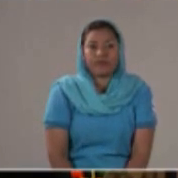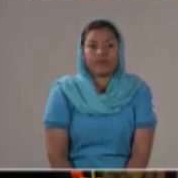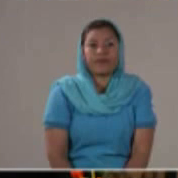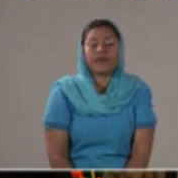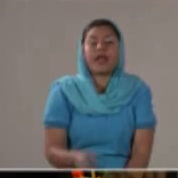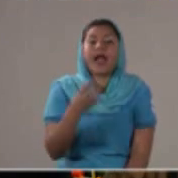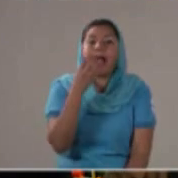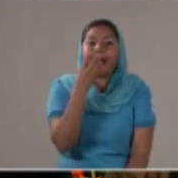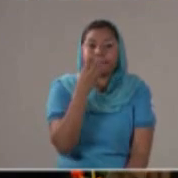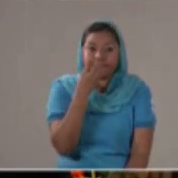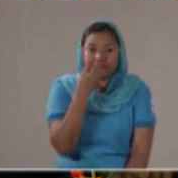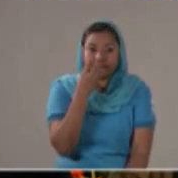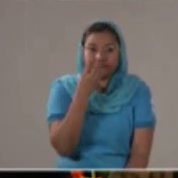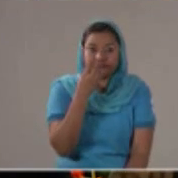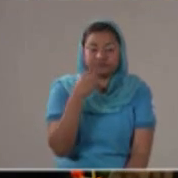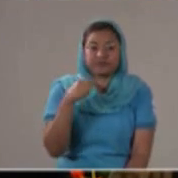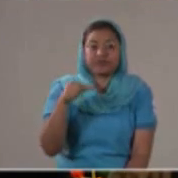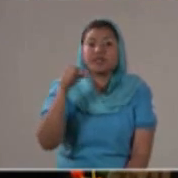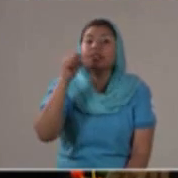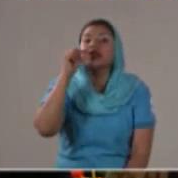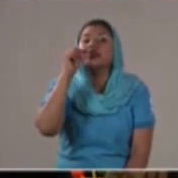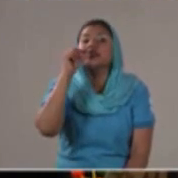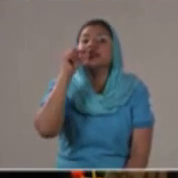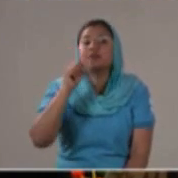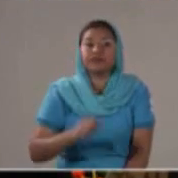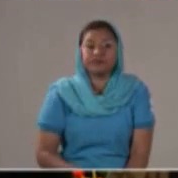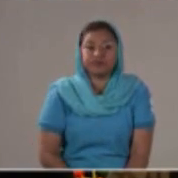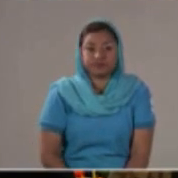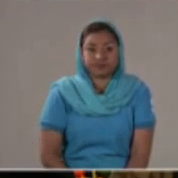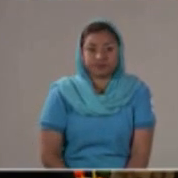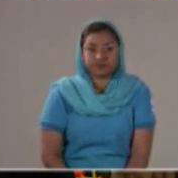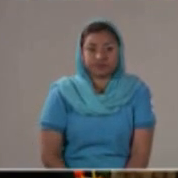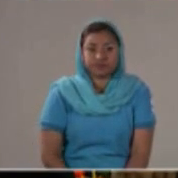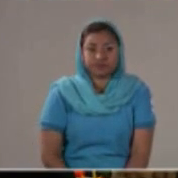Pan y vino.